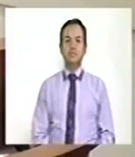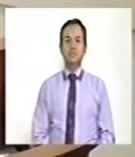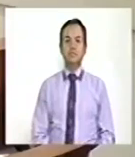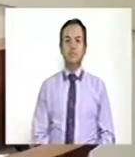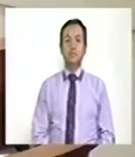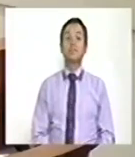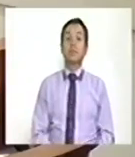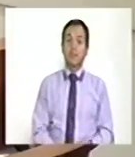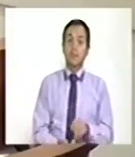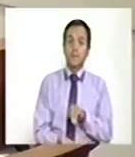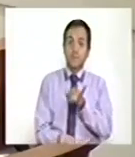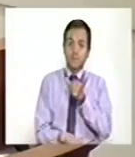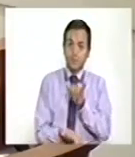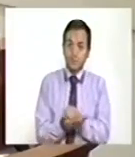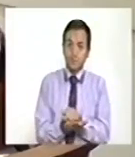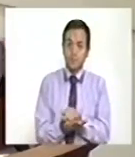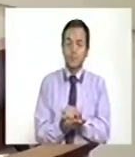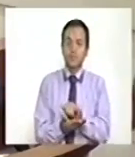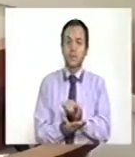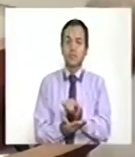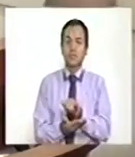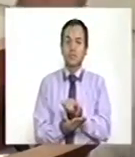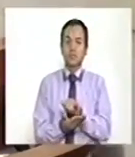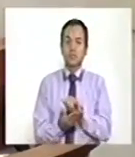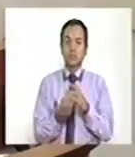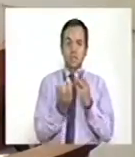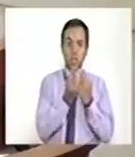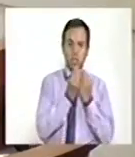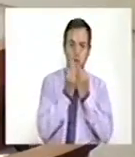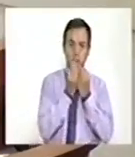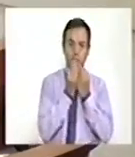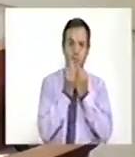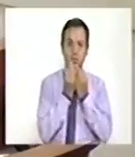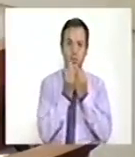Por eso fue que la comisión